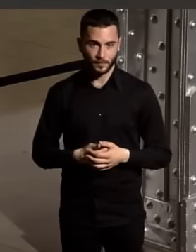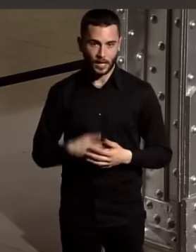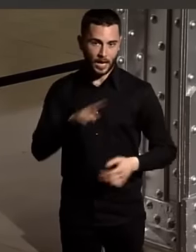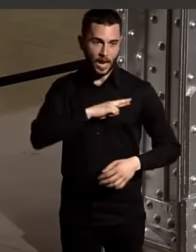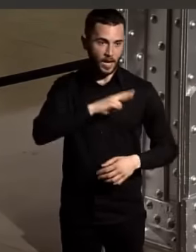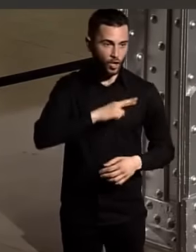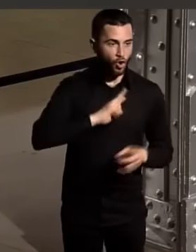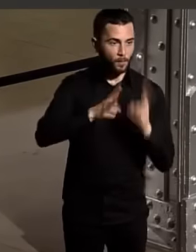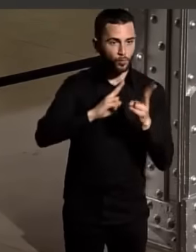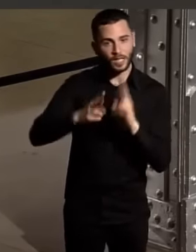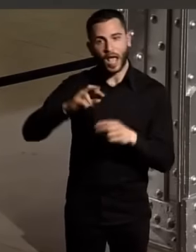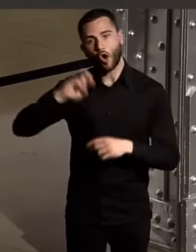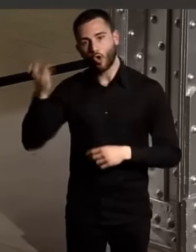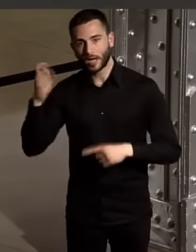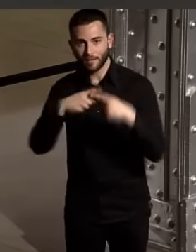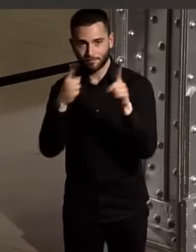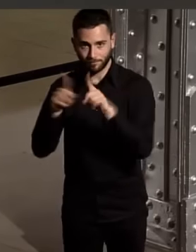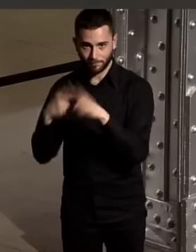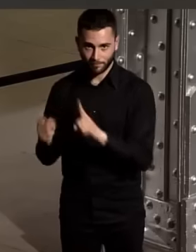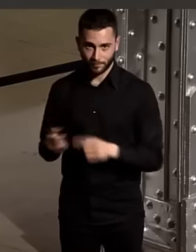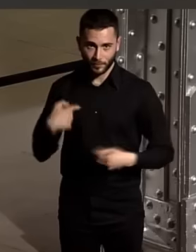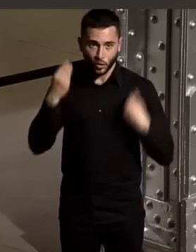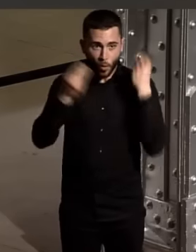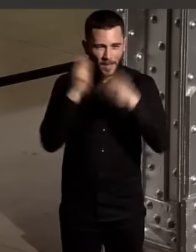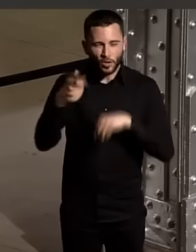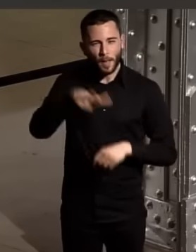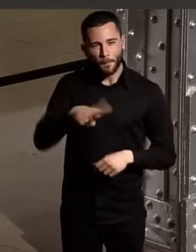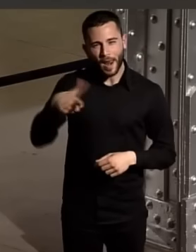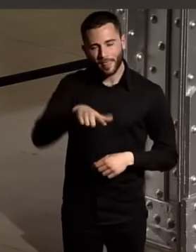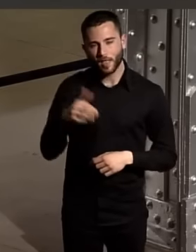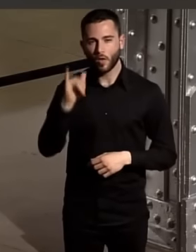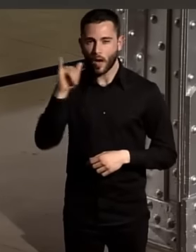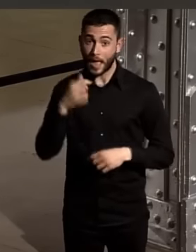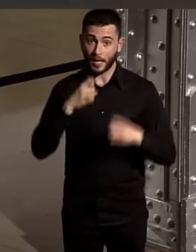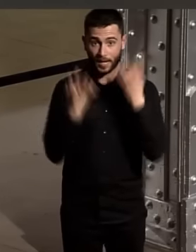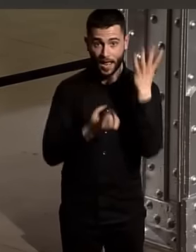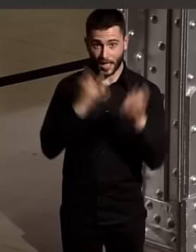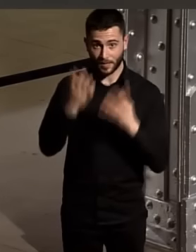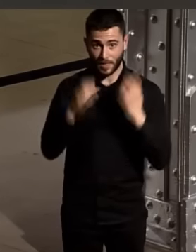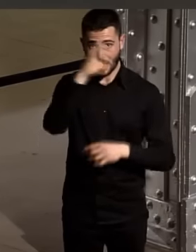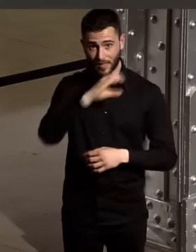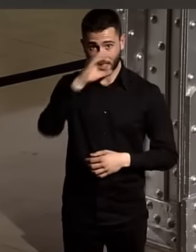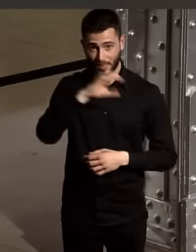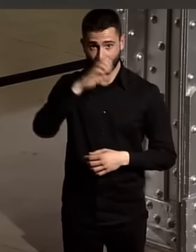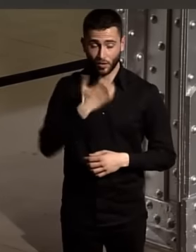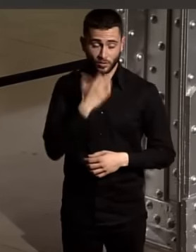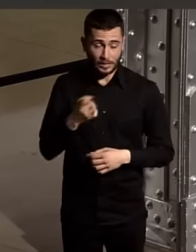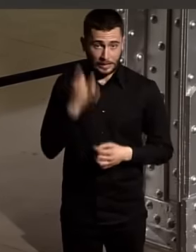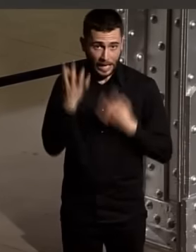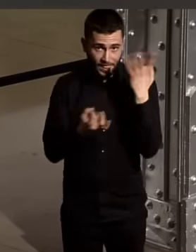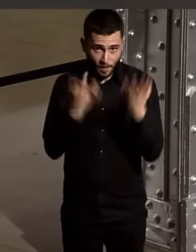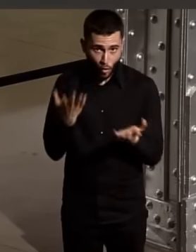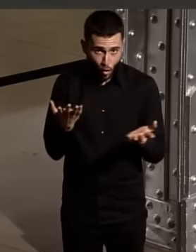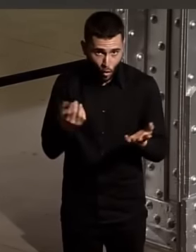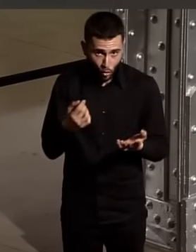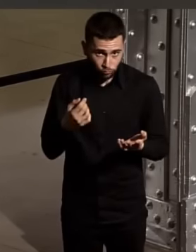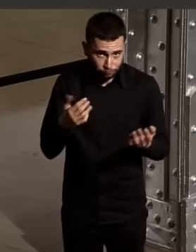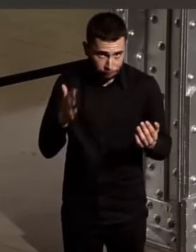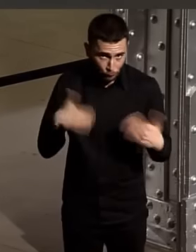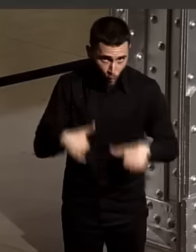religión da otras eh Entonces yo creo que s que hay muchos parecidos aparte de la creatividad o sea los científicos es que si no somos creativos no hacemos